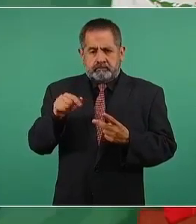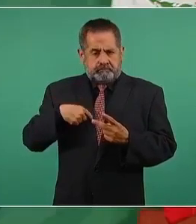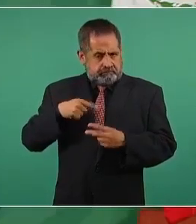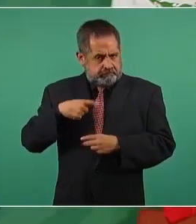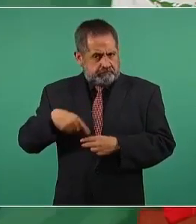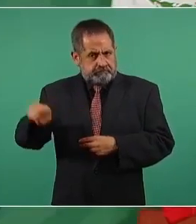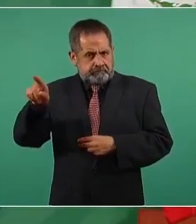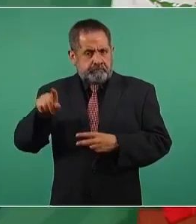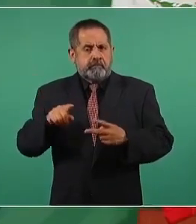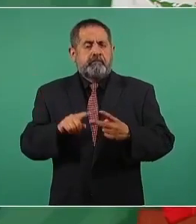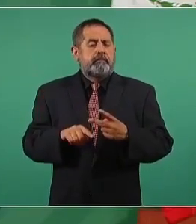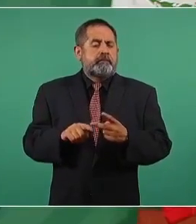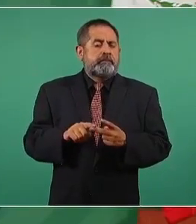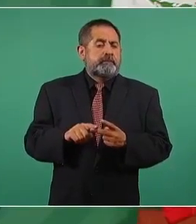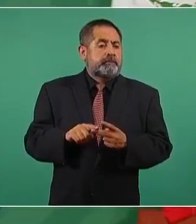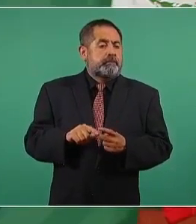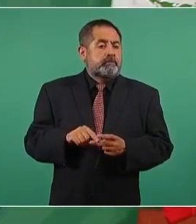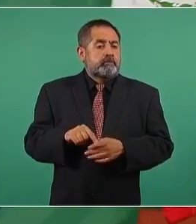En Guerrero,